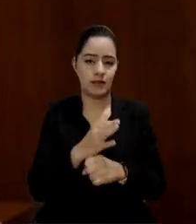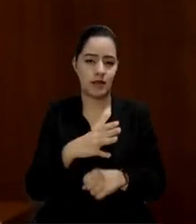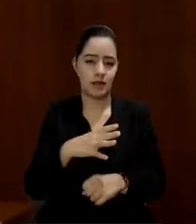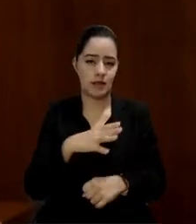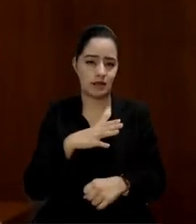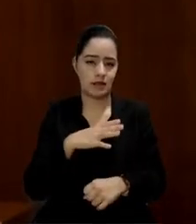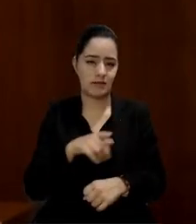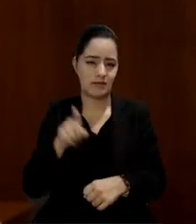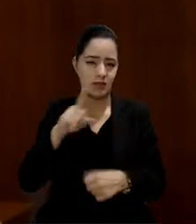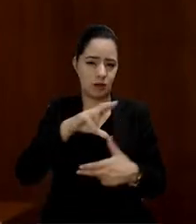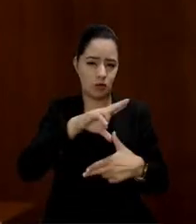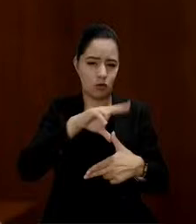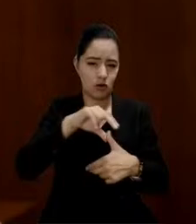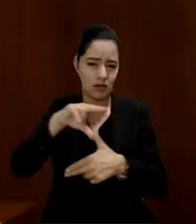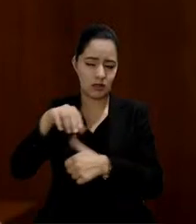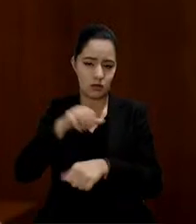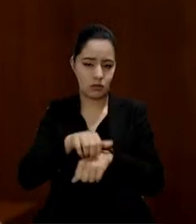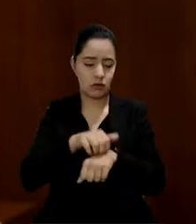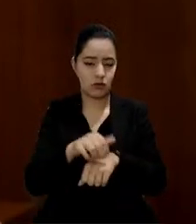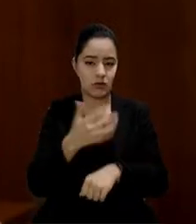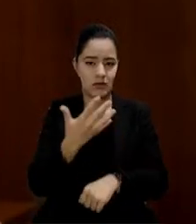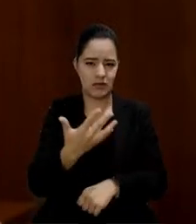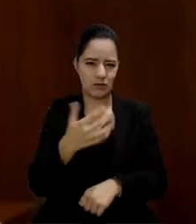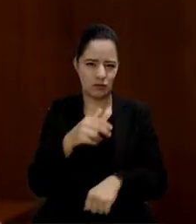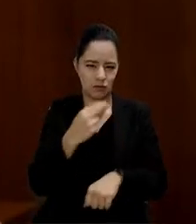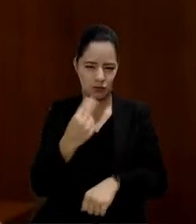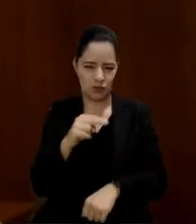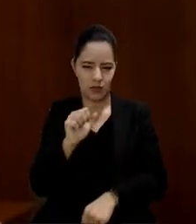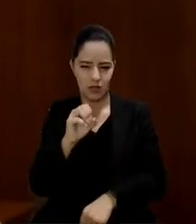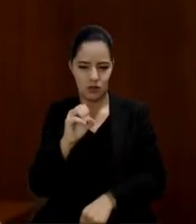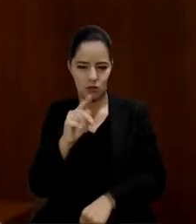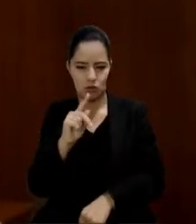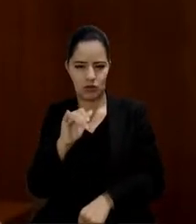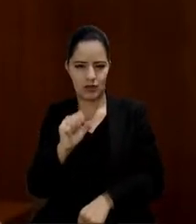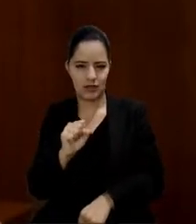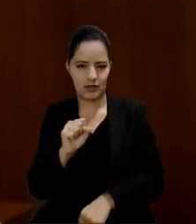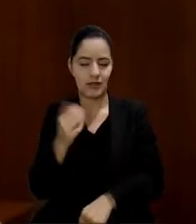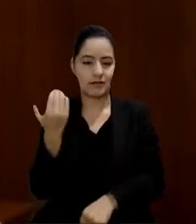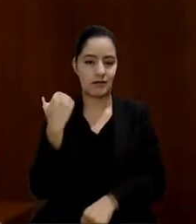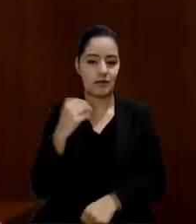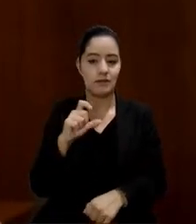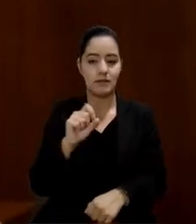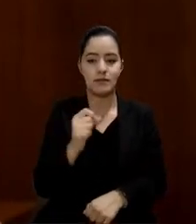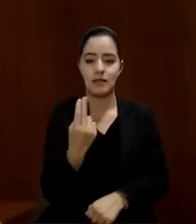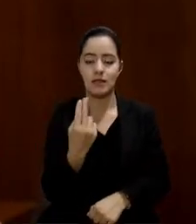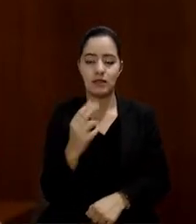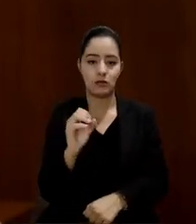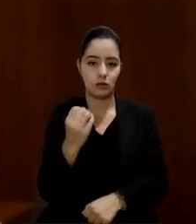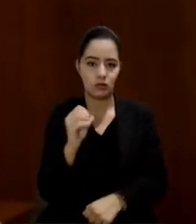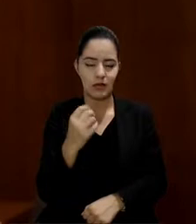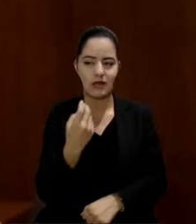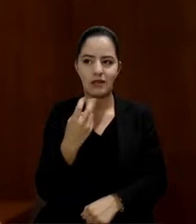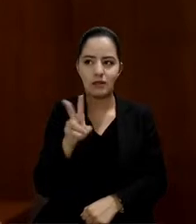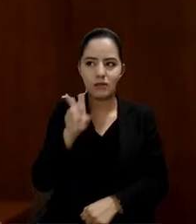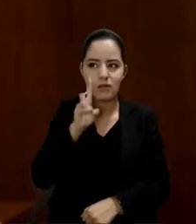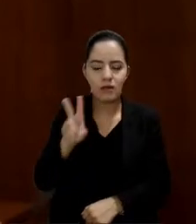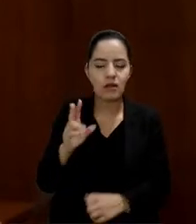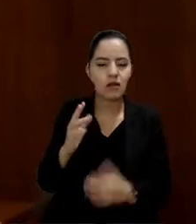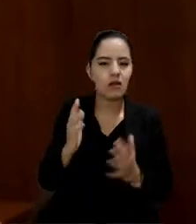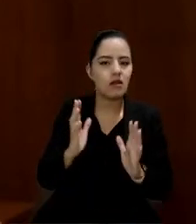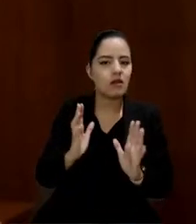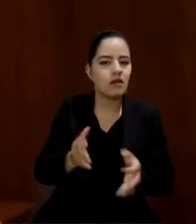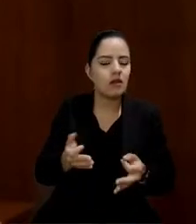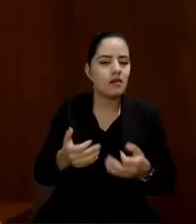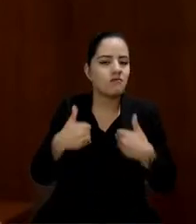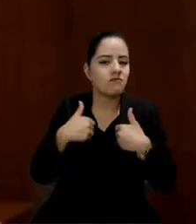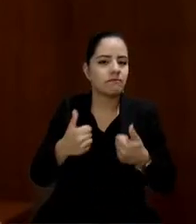del huracán Otis en Acapulco el pasado 25 de octubre es un ejemplo tangible de los efectos del calentamiento global, lo cual